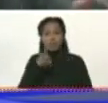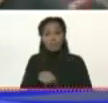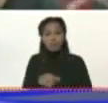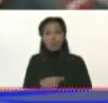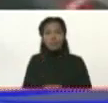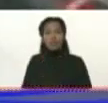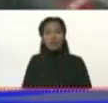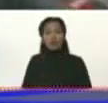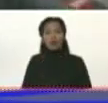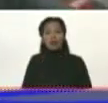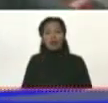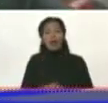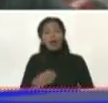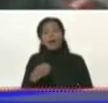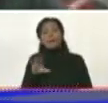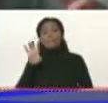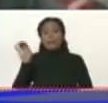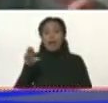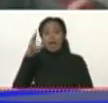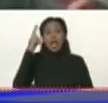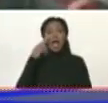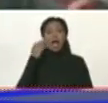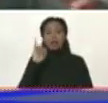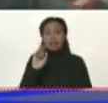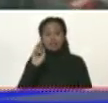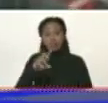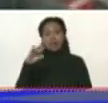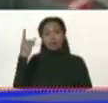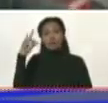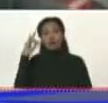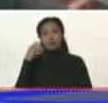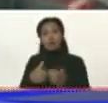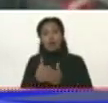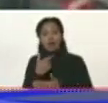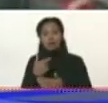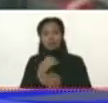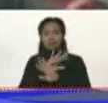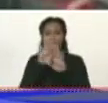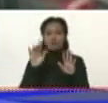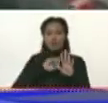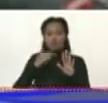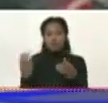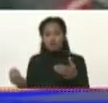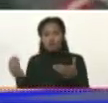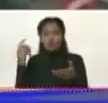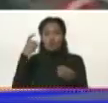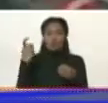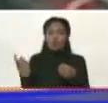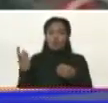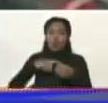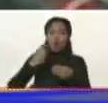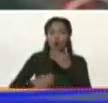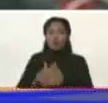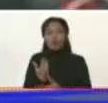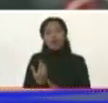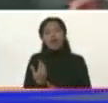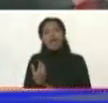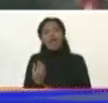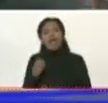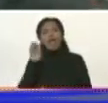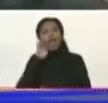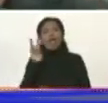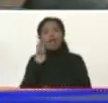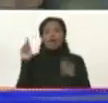país hermano Haití y en Bolivia, que más temprano que tarde Evo regresará. ¿Es o no? ¡Que viva